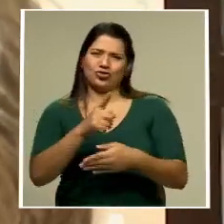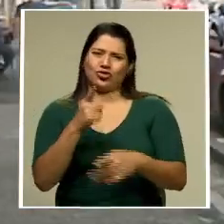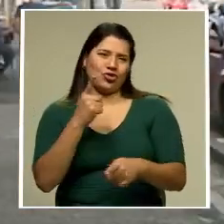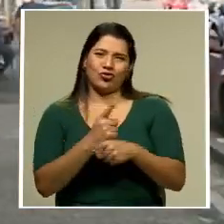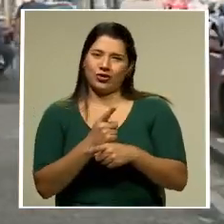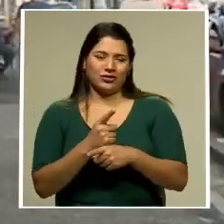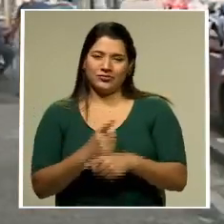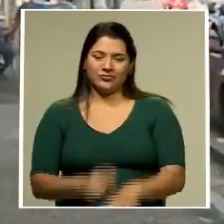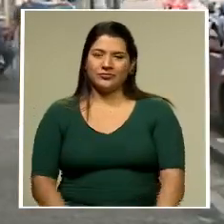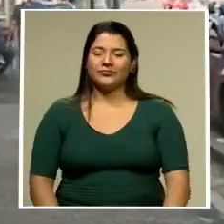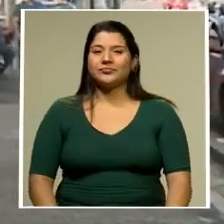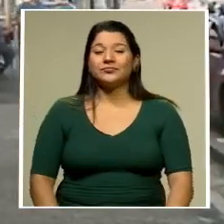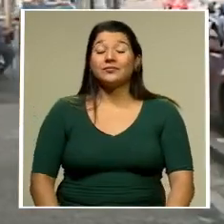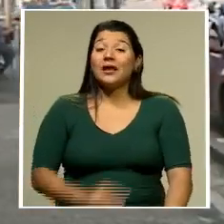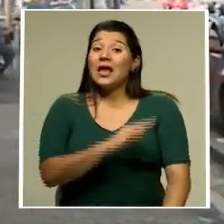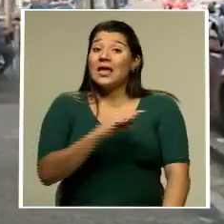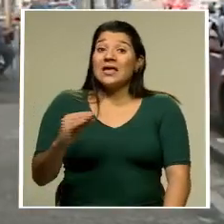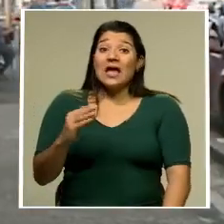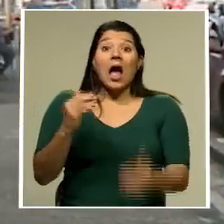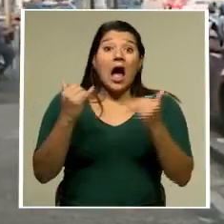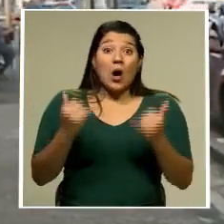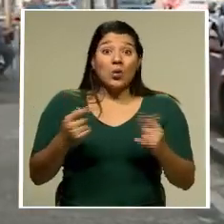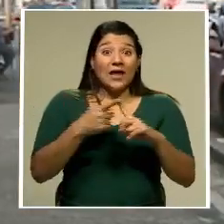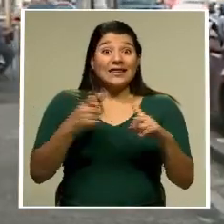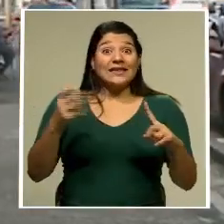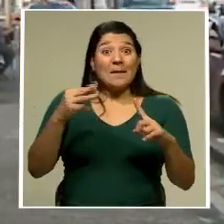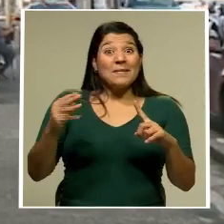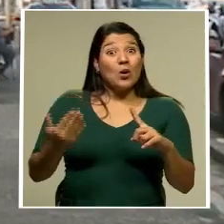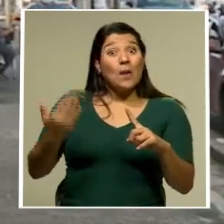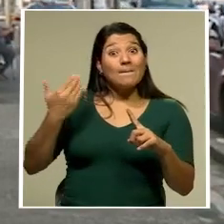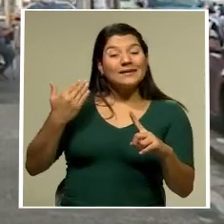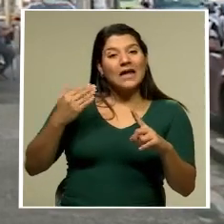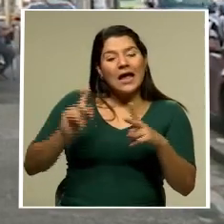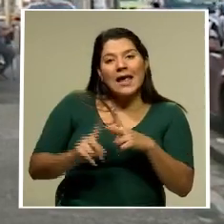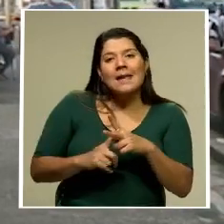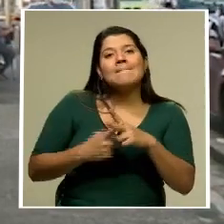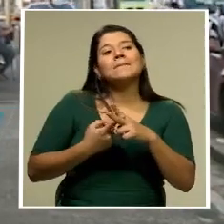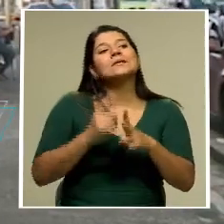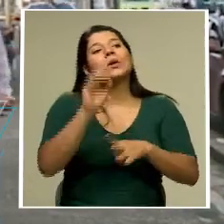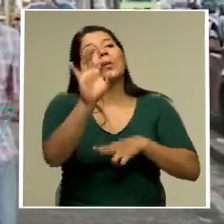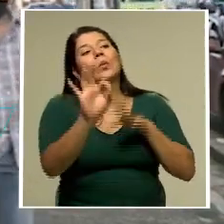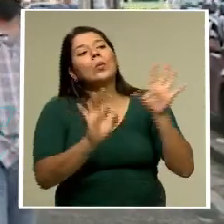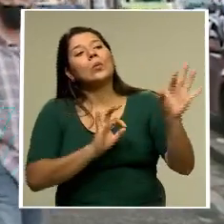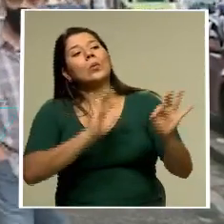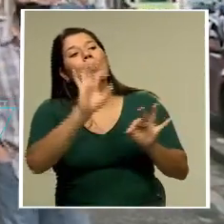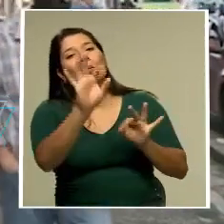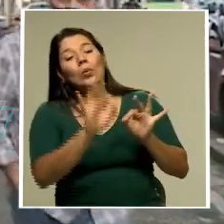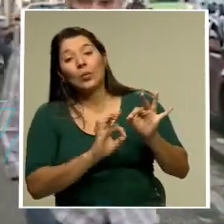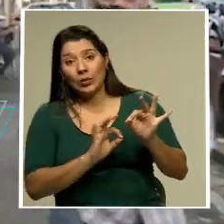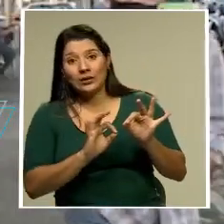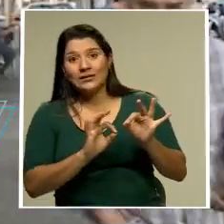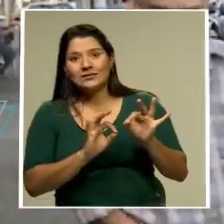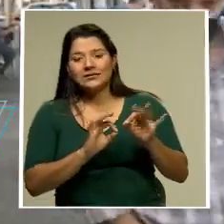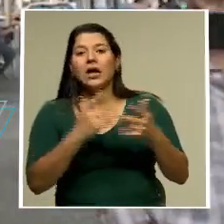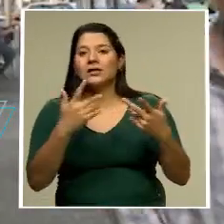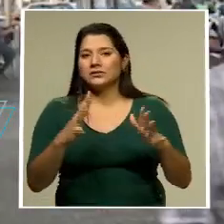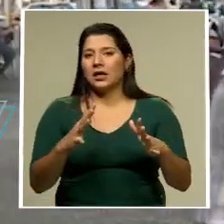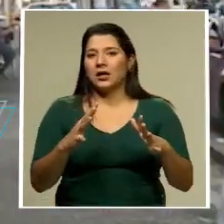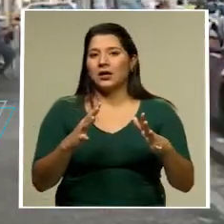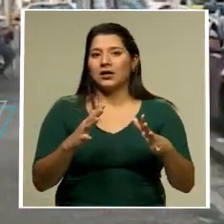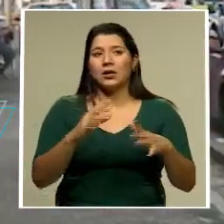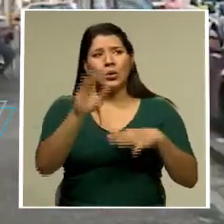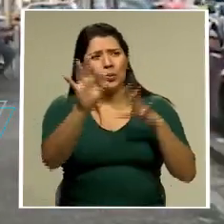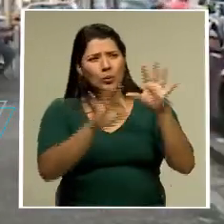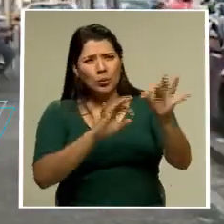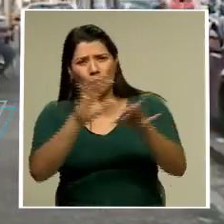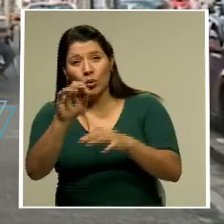Fiscalía. Y ahora, desde el miércoles pasado, se ha comenzado a citar aparte de esas 45 personas